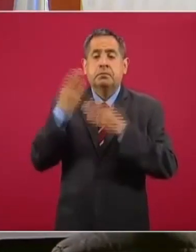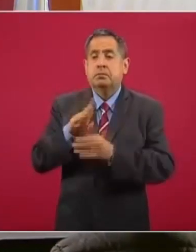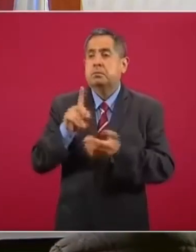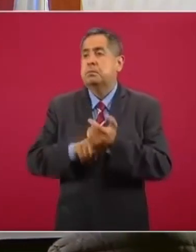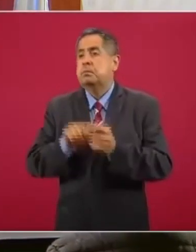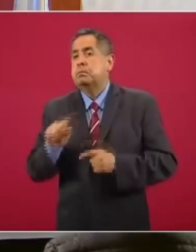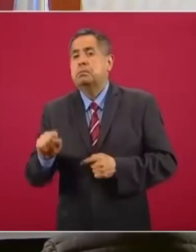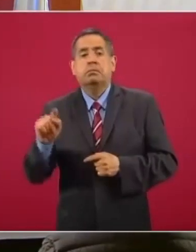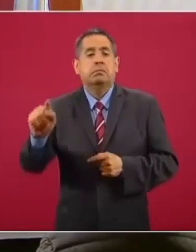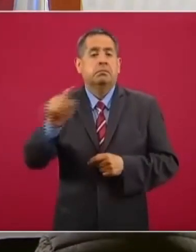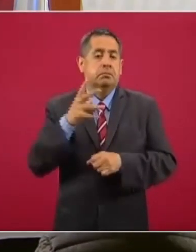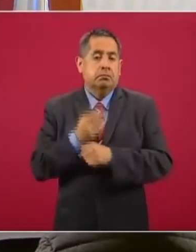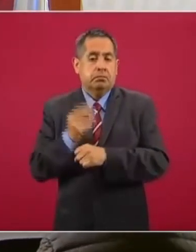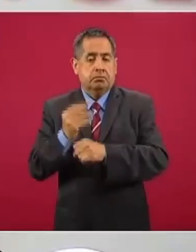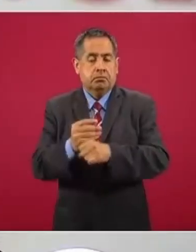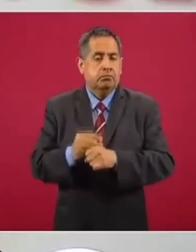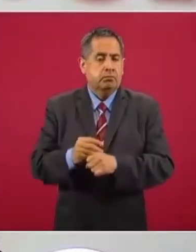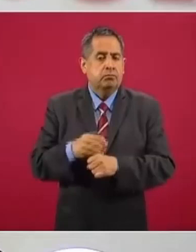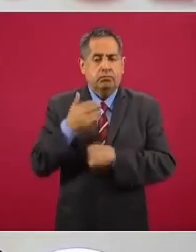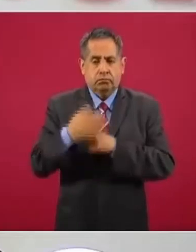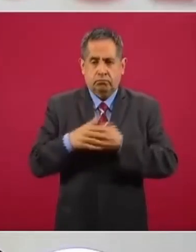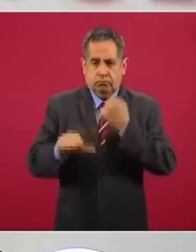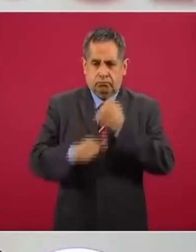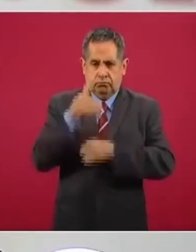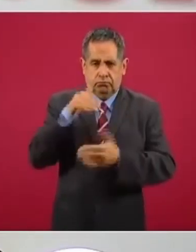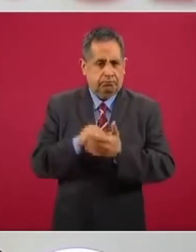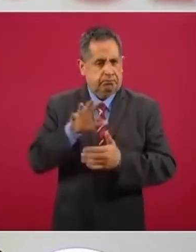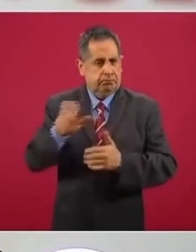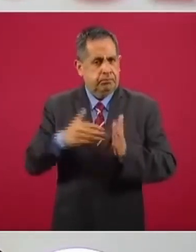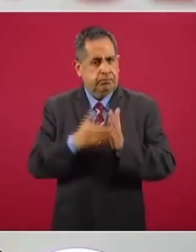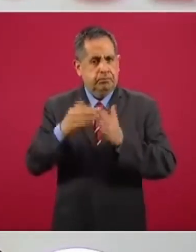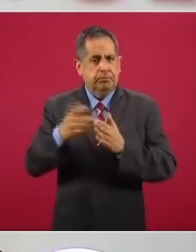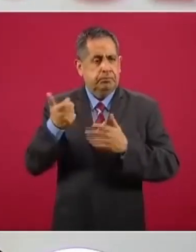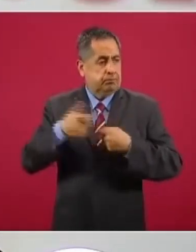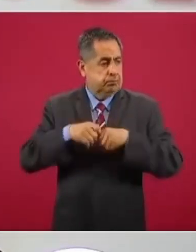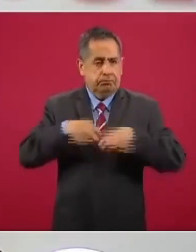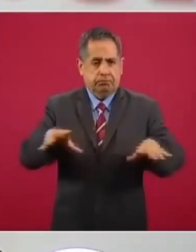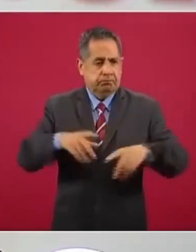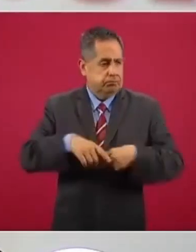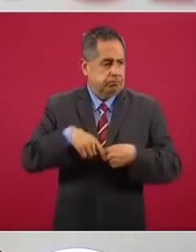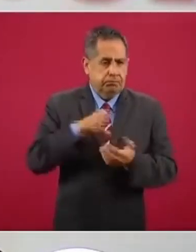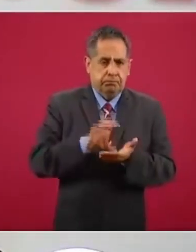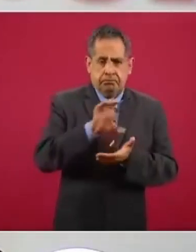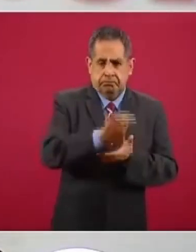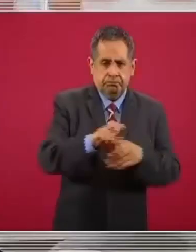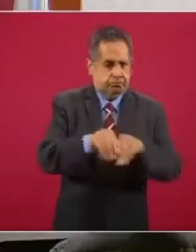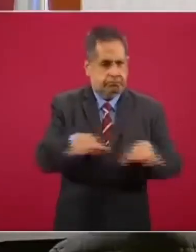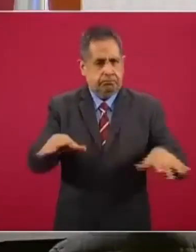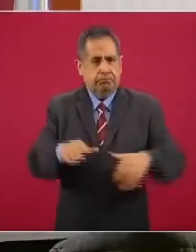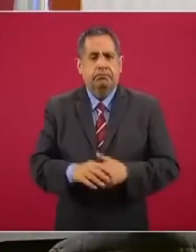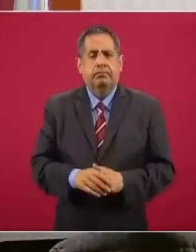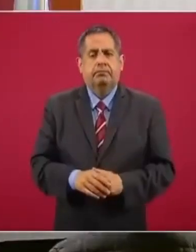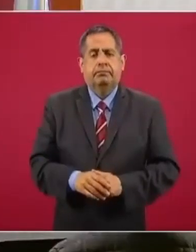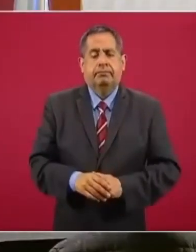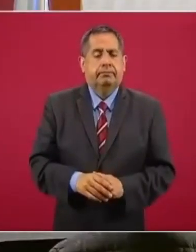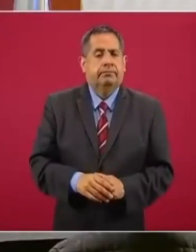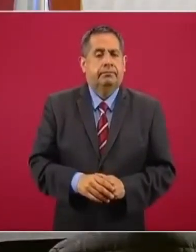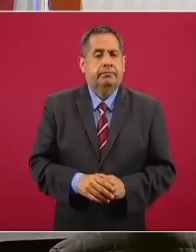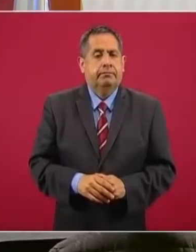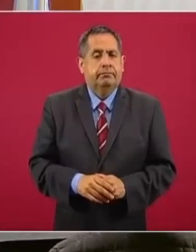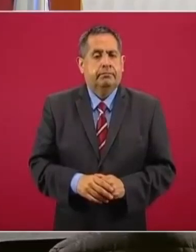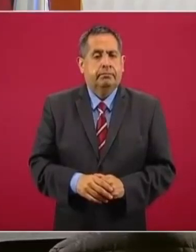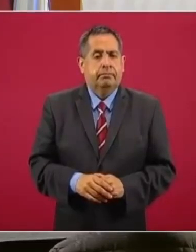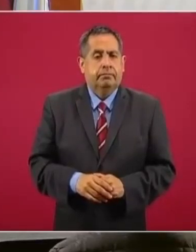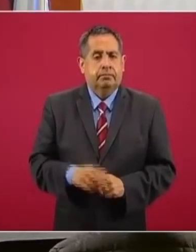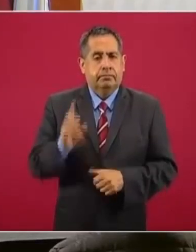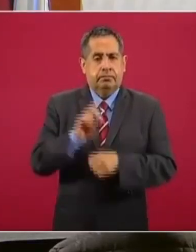estaremos dispersando 11.500 millones de pesos bajo este modelo de operación. Adelante. En los